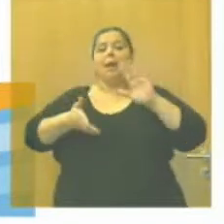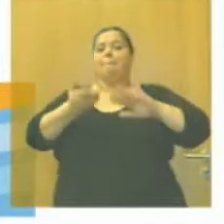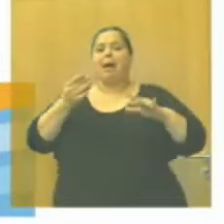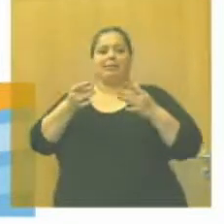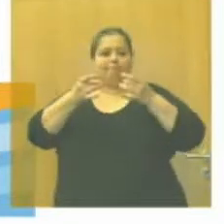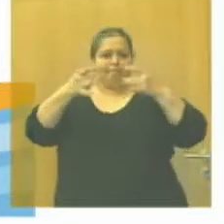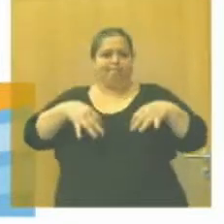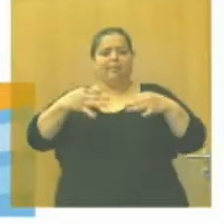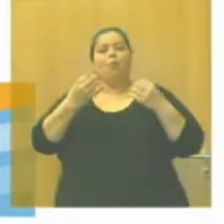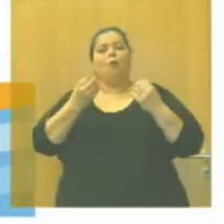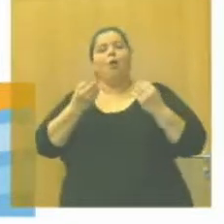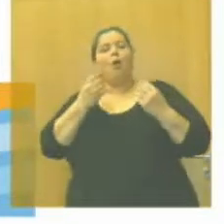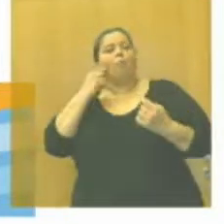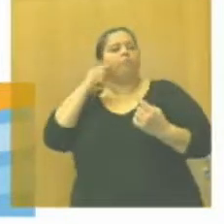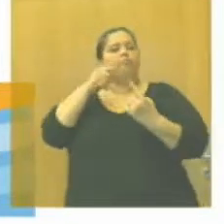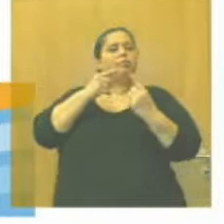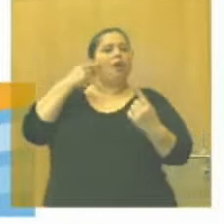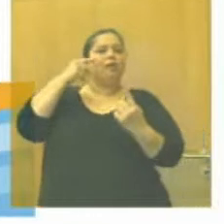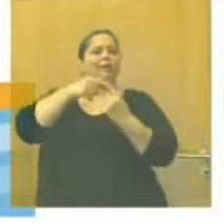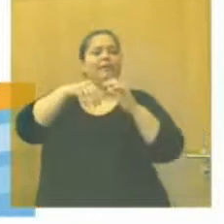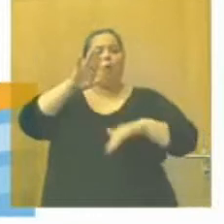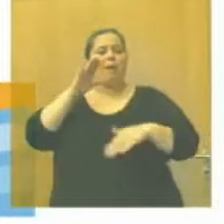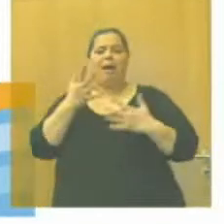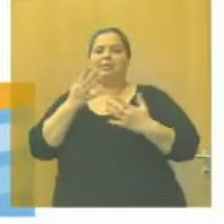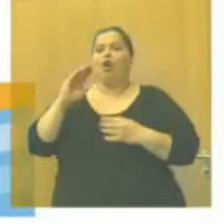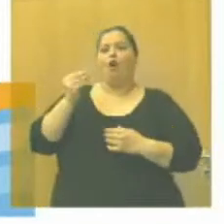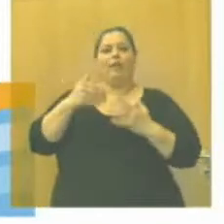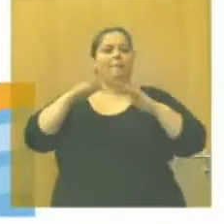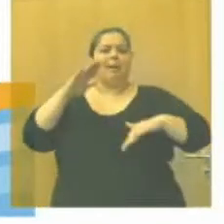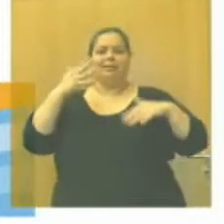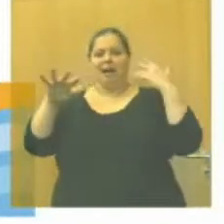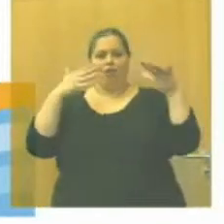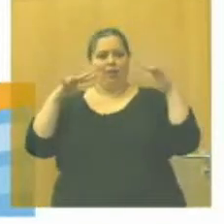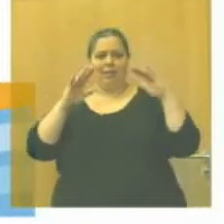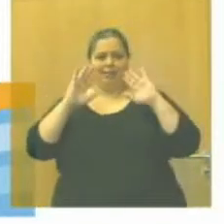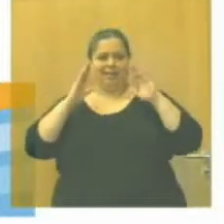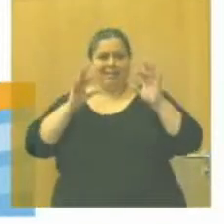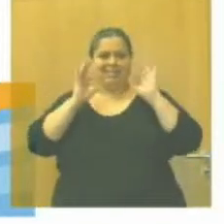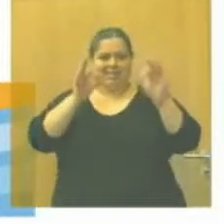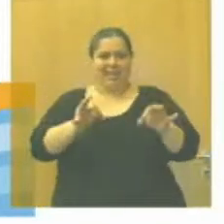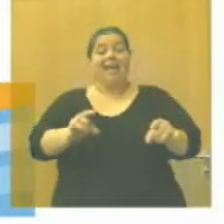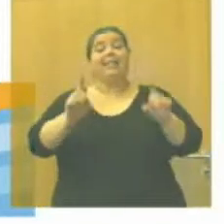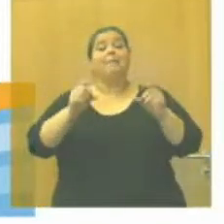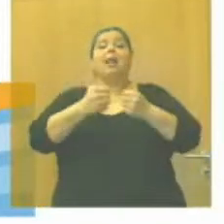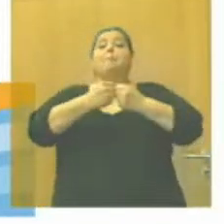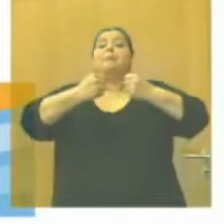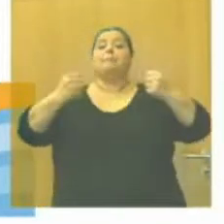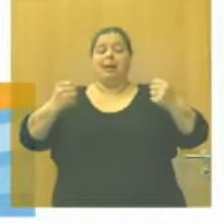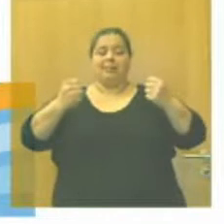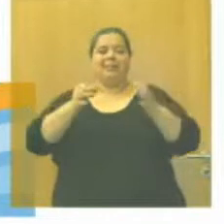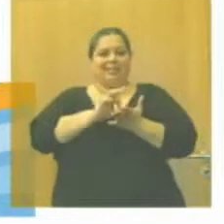poder alcanzar cada vez a más jóvenes y adolescentes, pero también la amplitud de los servicios